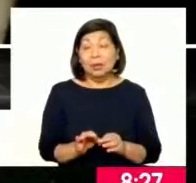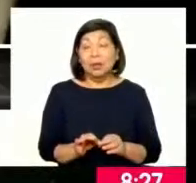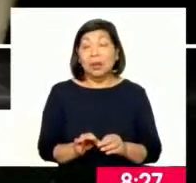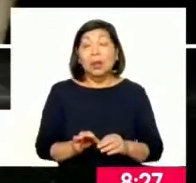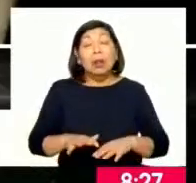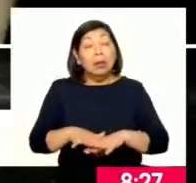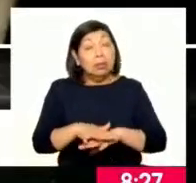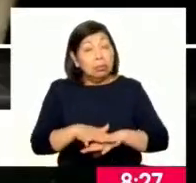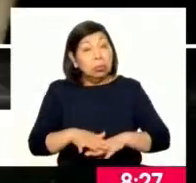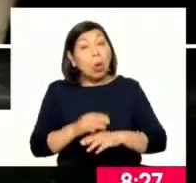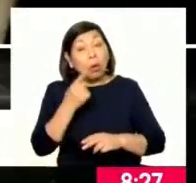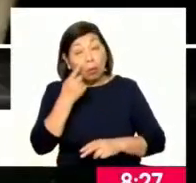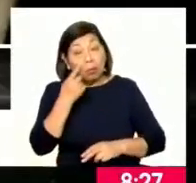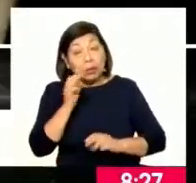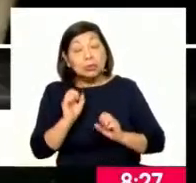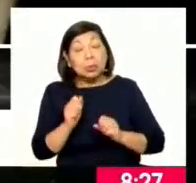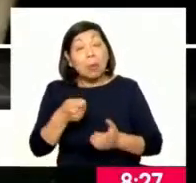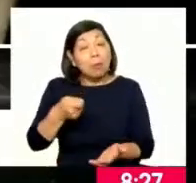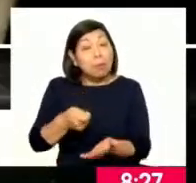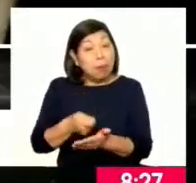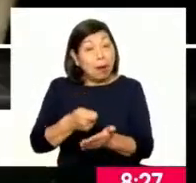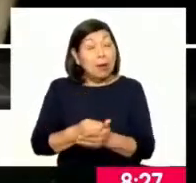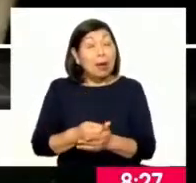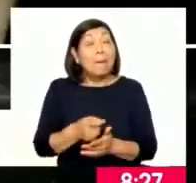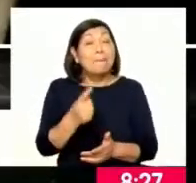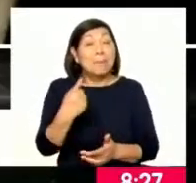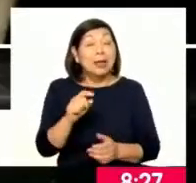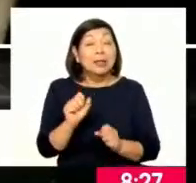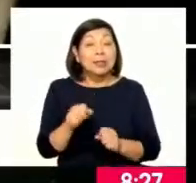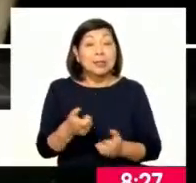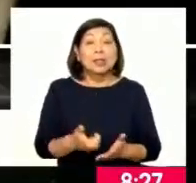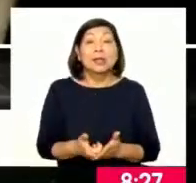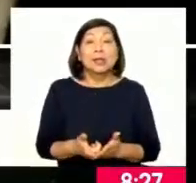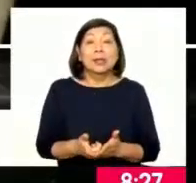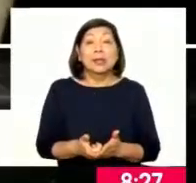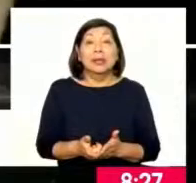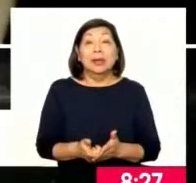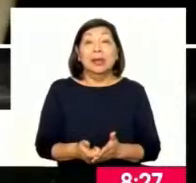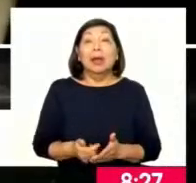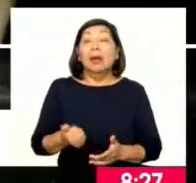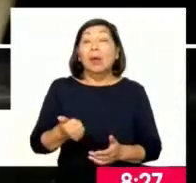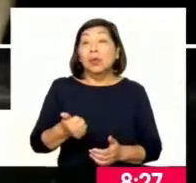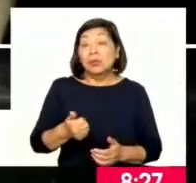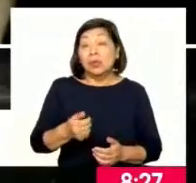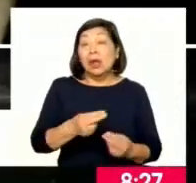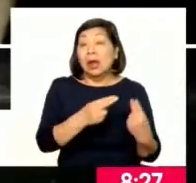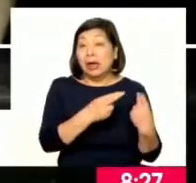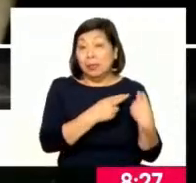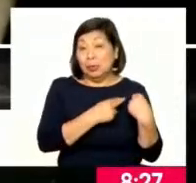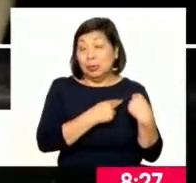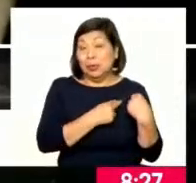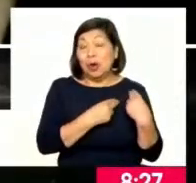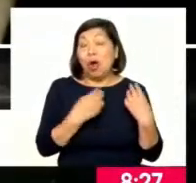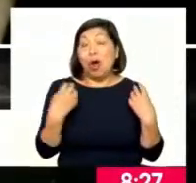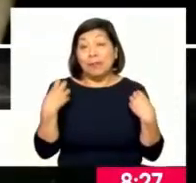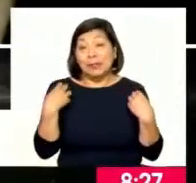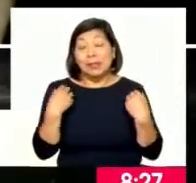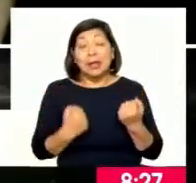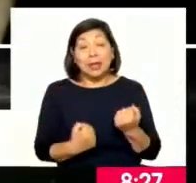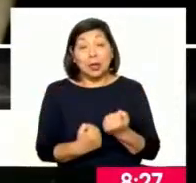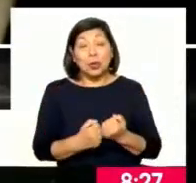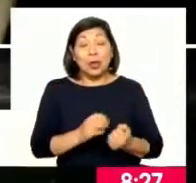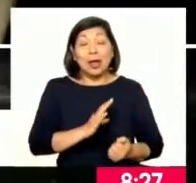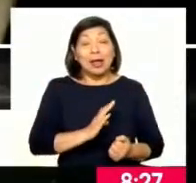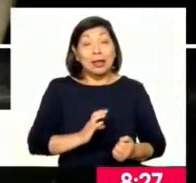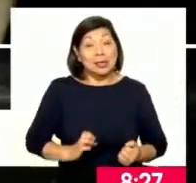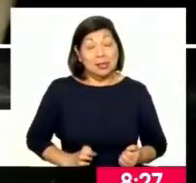que se pueda dar, pero sobre todo también la voluntad que debe haber por parte de nuestras autoridades y también el propio sector privado, ¿no?